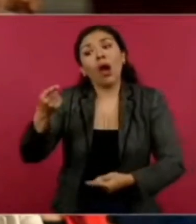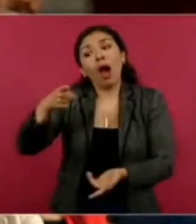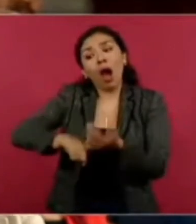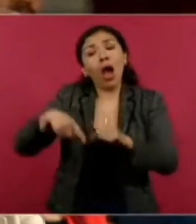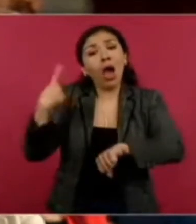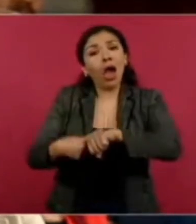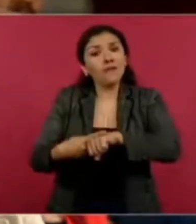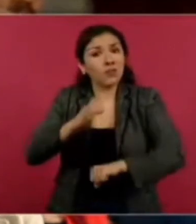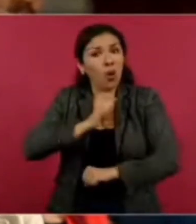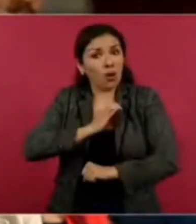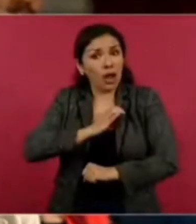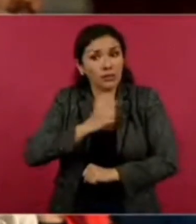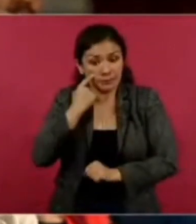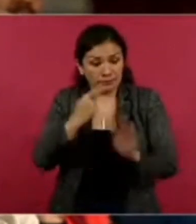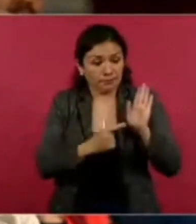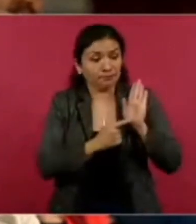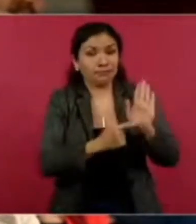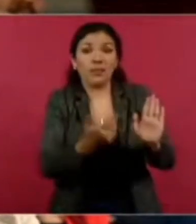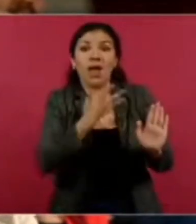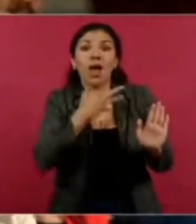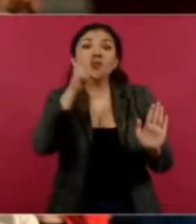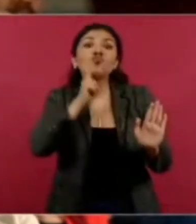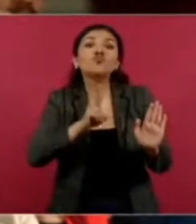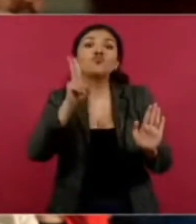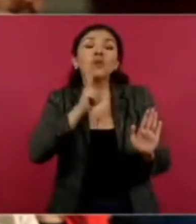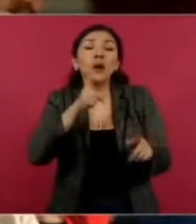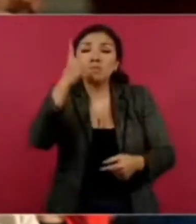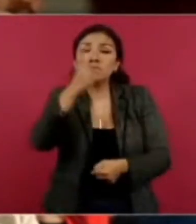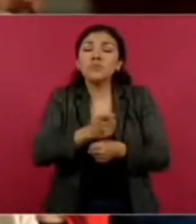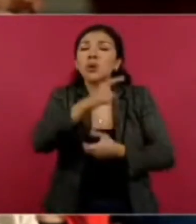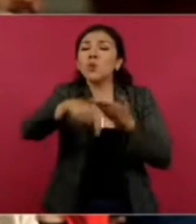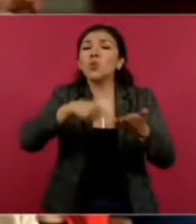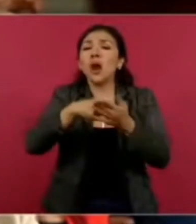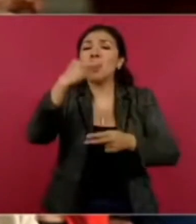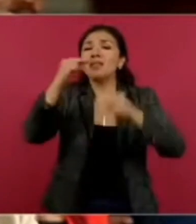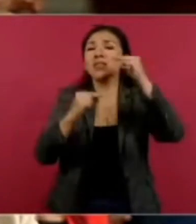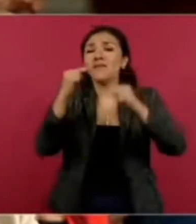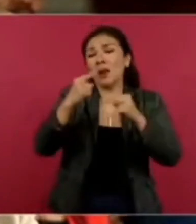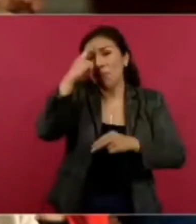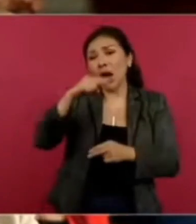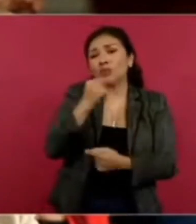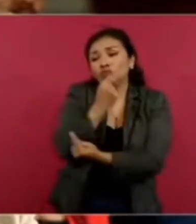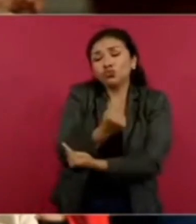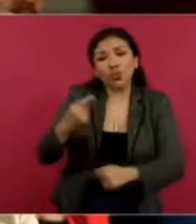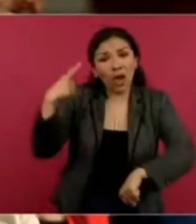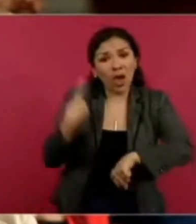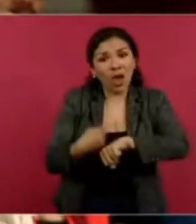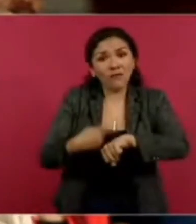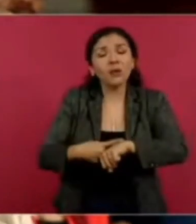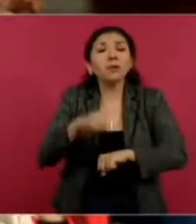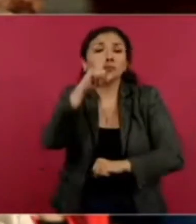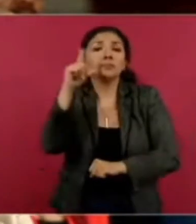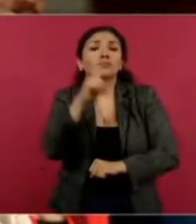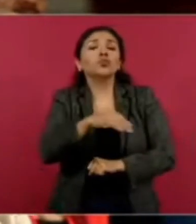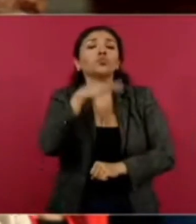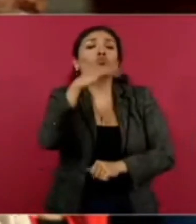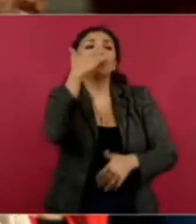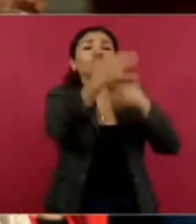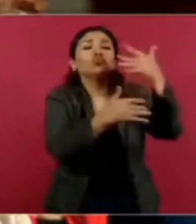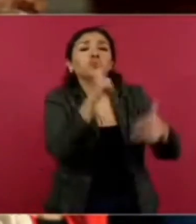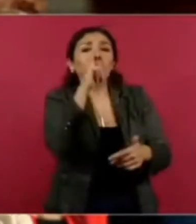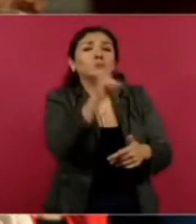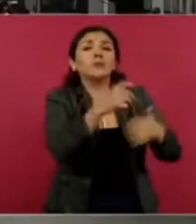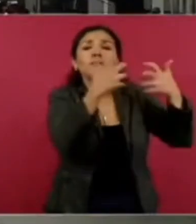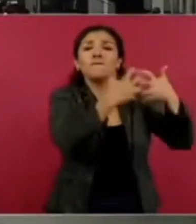cáncer, pues ya se tiene la evidencia de que donde hay niveles excesivos de cáncer infantil se debe a la contaminación